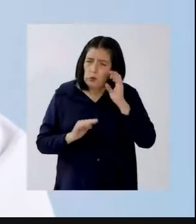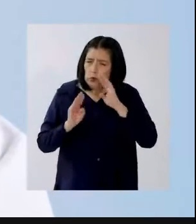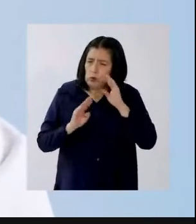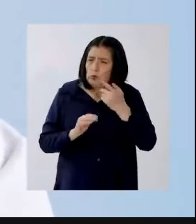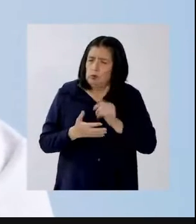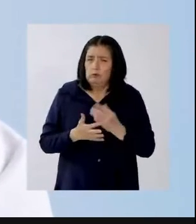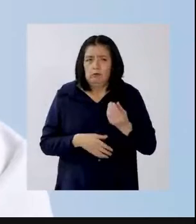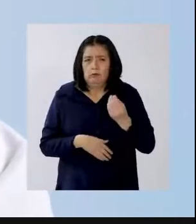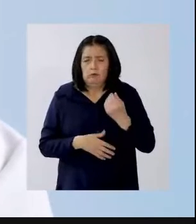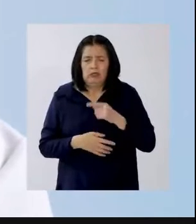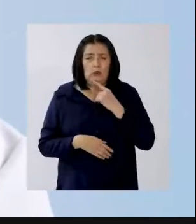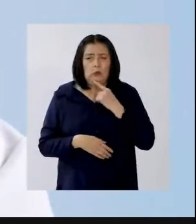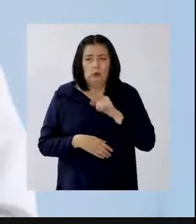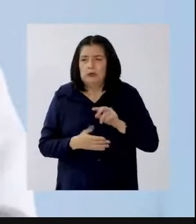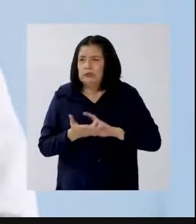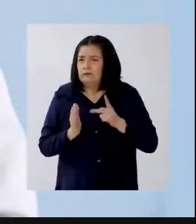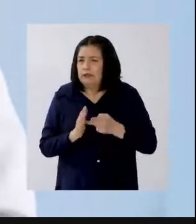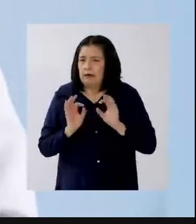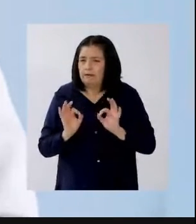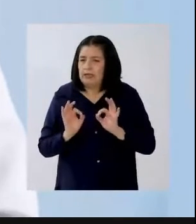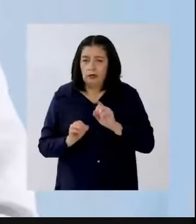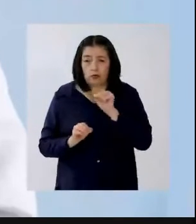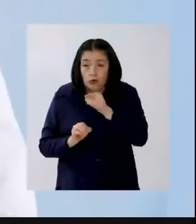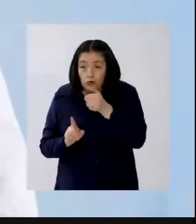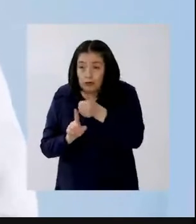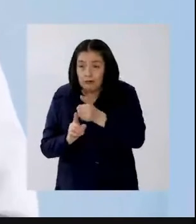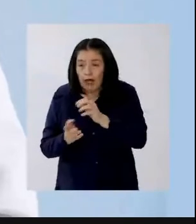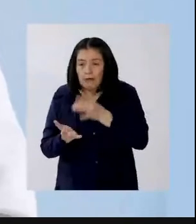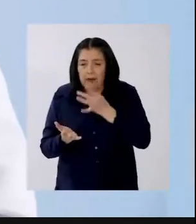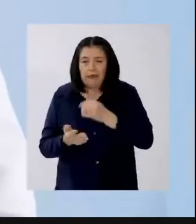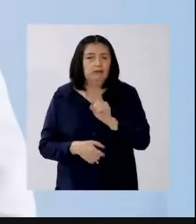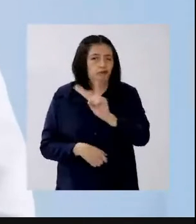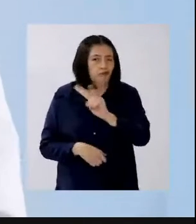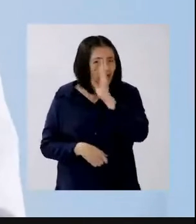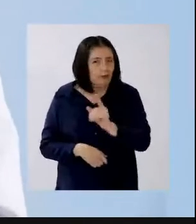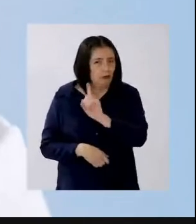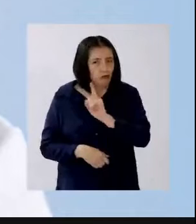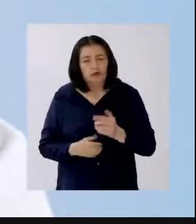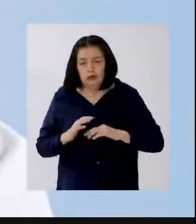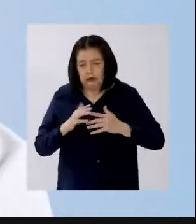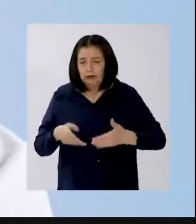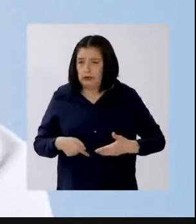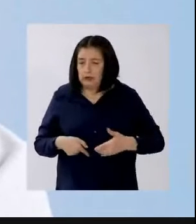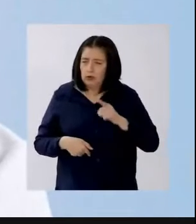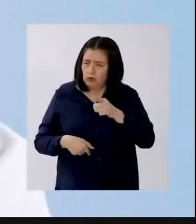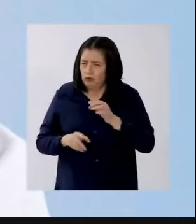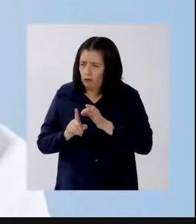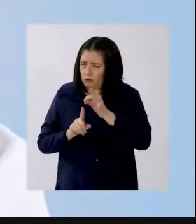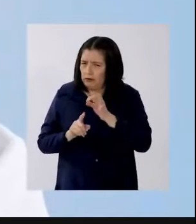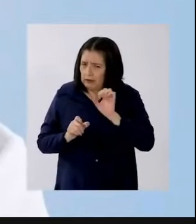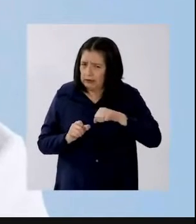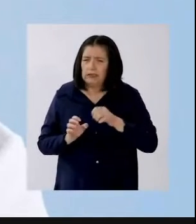preocuparnos por ser una señal de peligro. No te automediques jamás si estás embarazada. Si tienes fiebre,